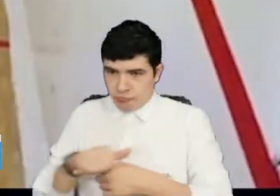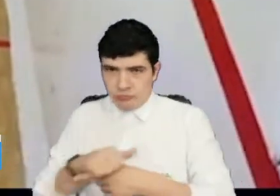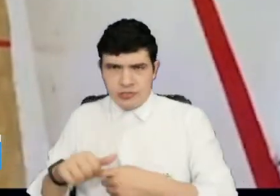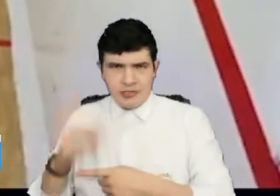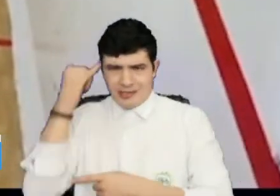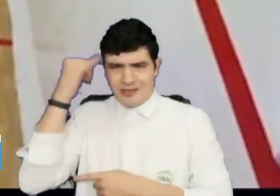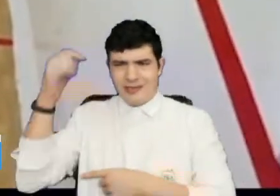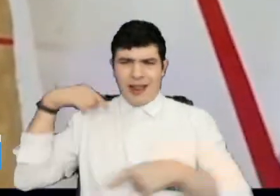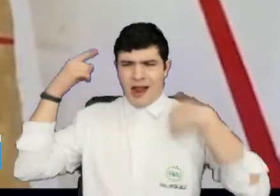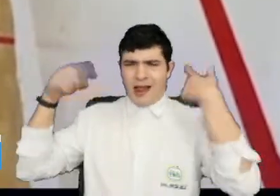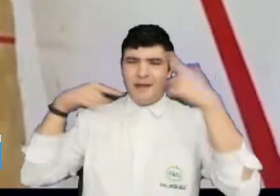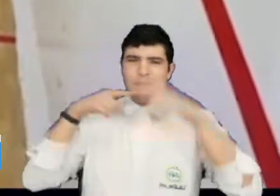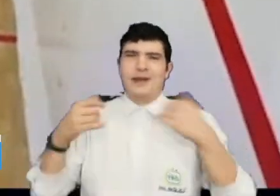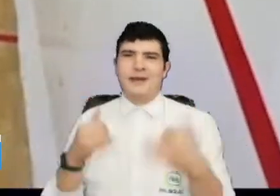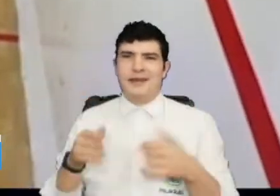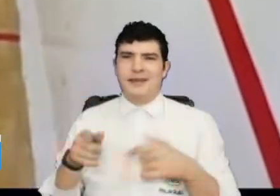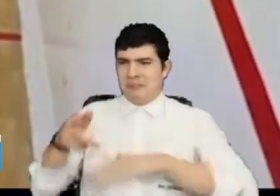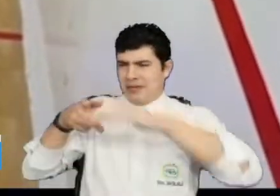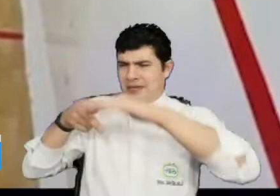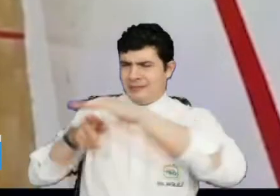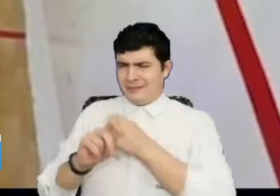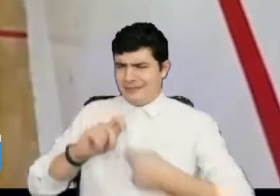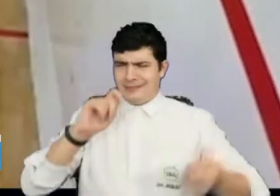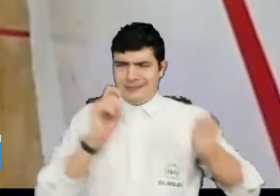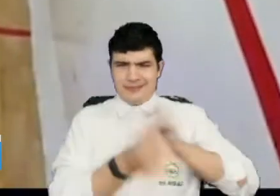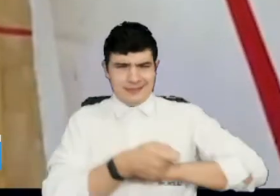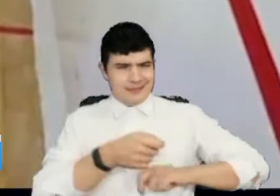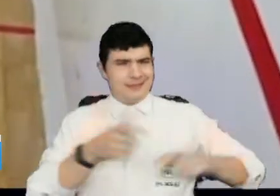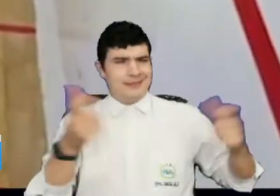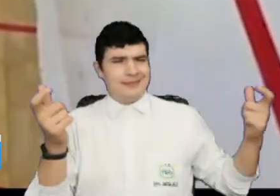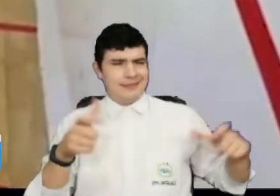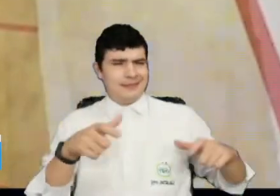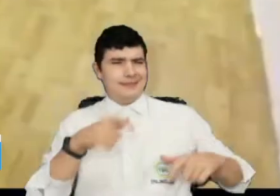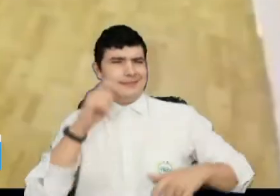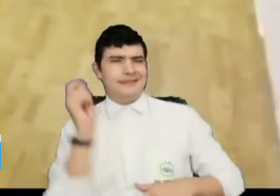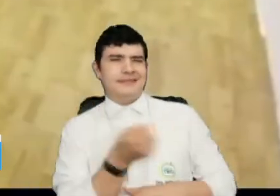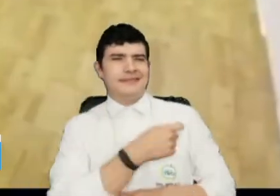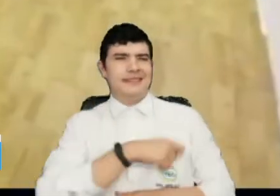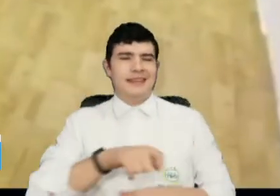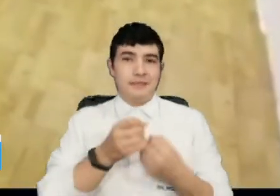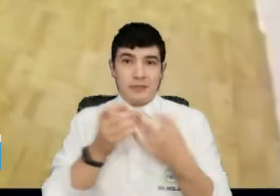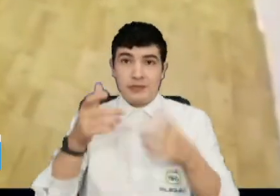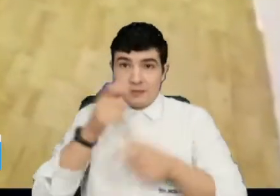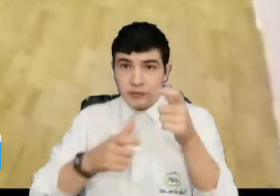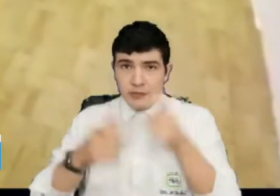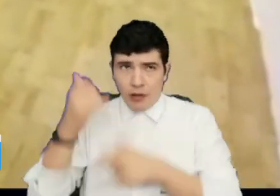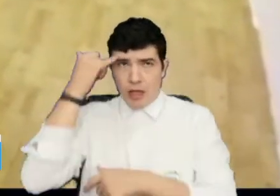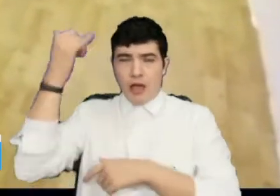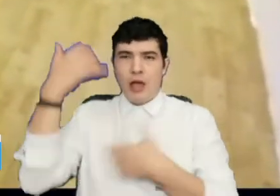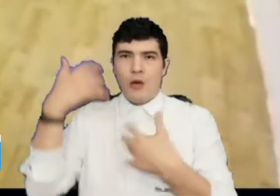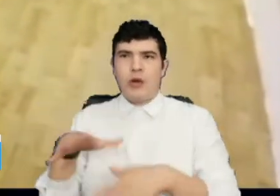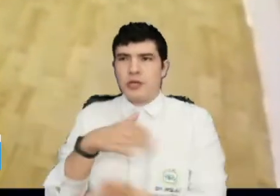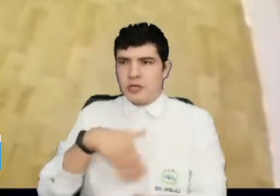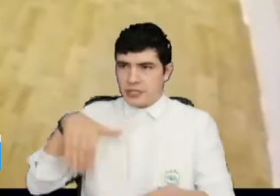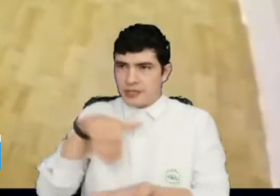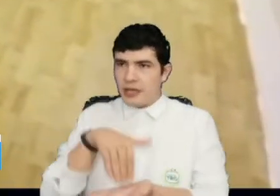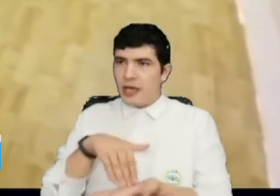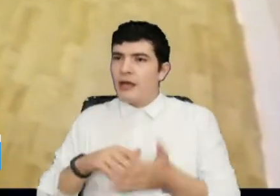un parqueadero no solo en una cancha, también en la inspiración de muchos squashistas y en la sede de eventos online de este deporte en Sudamérica.